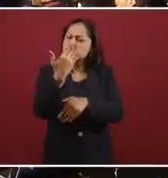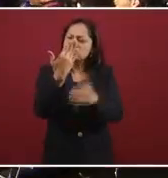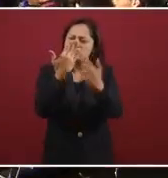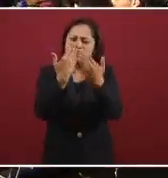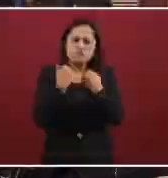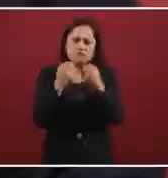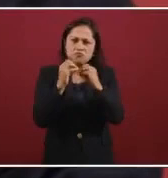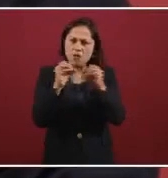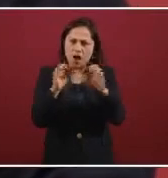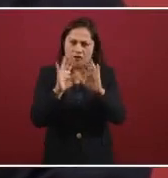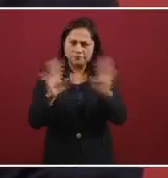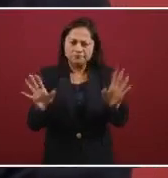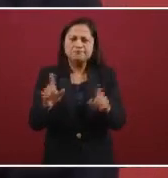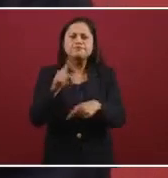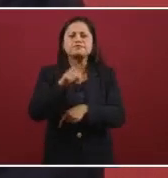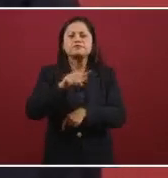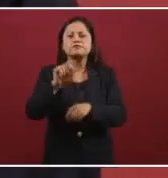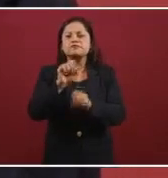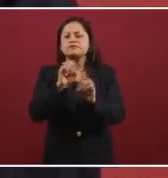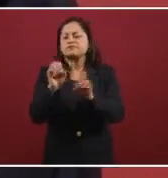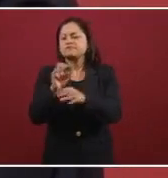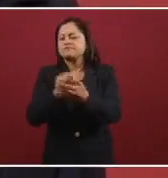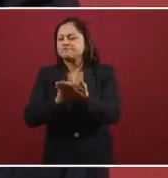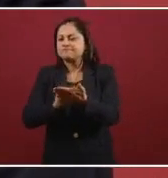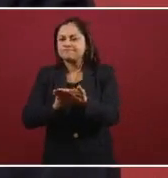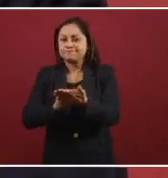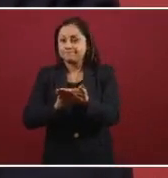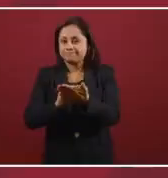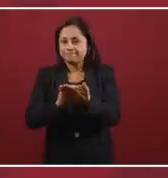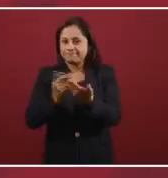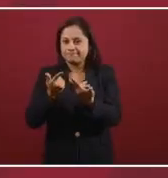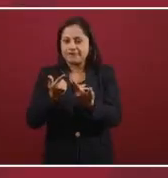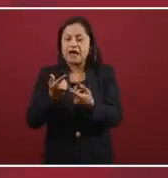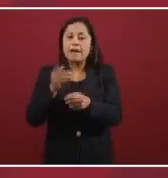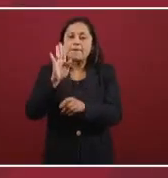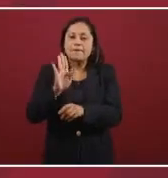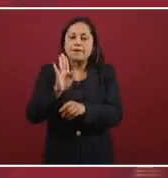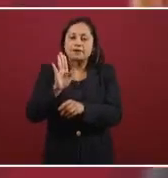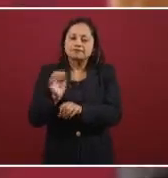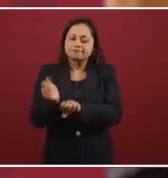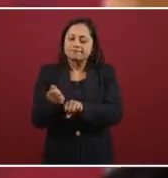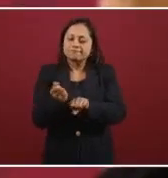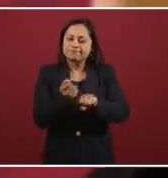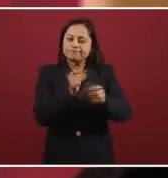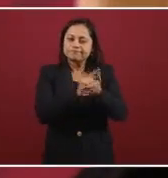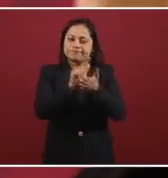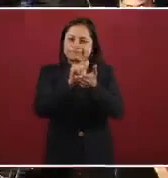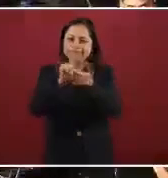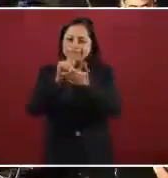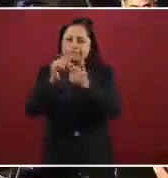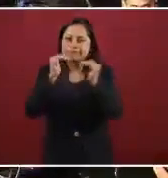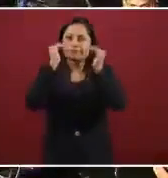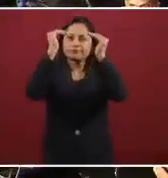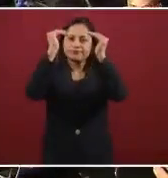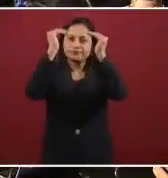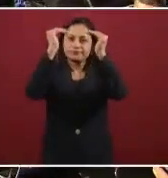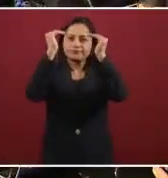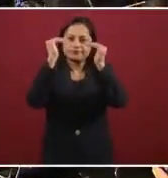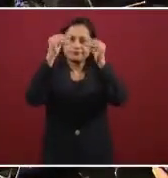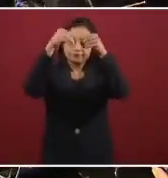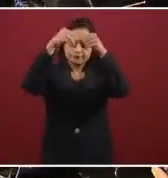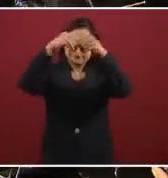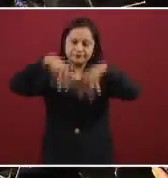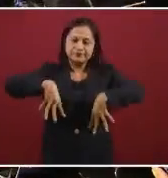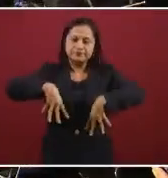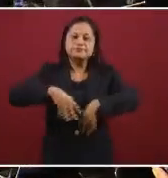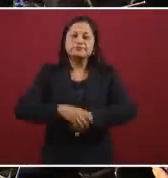limpian las escaleras. Y ahí vamos avanzando. Es un asunto de generación también esto